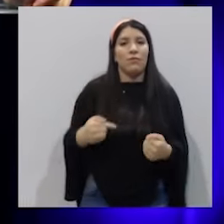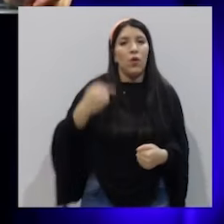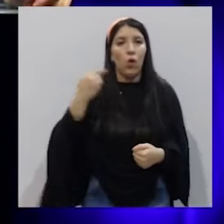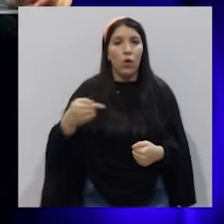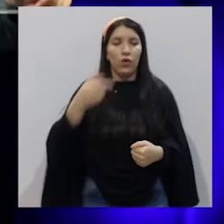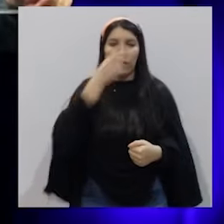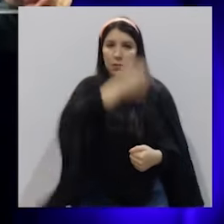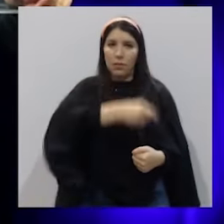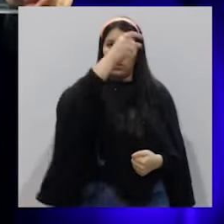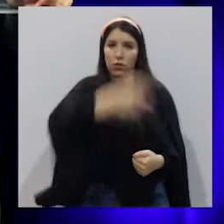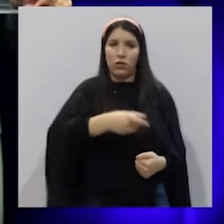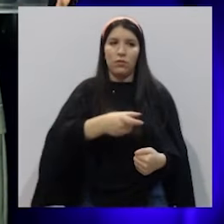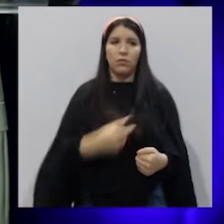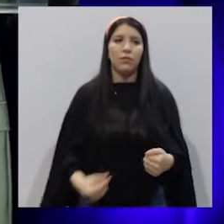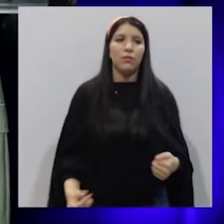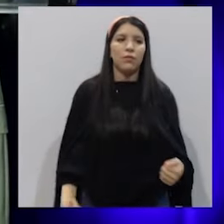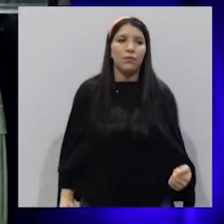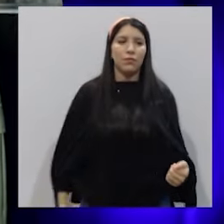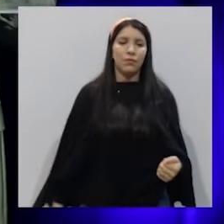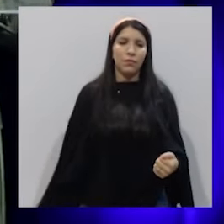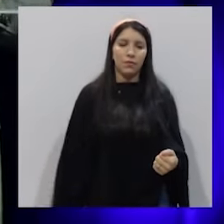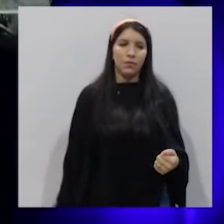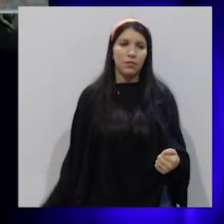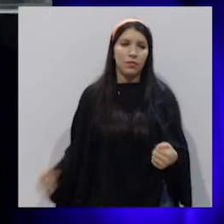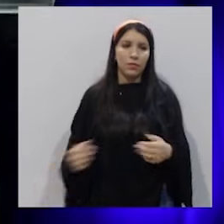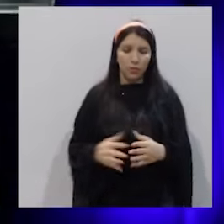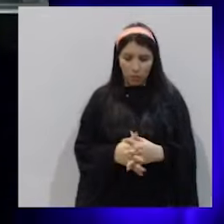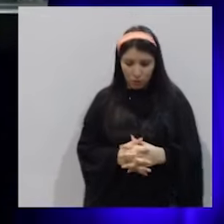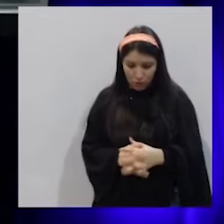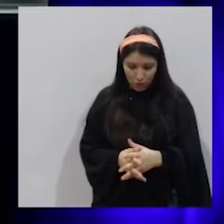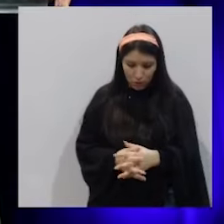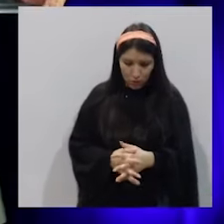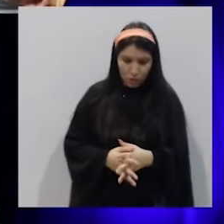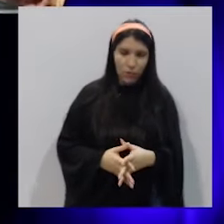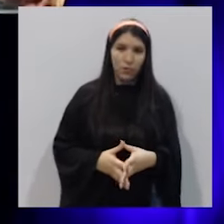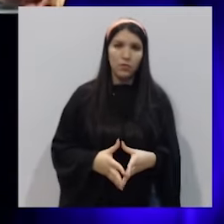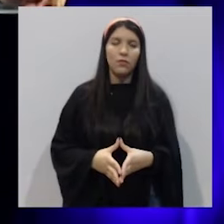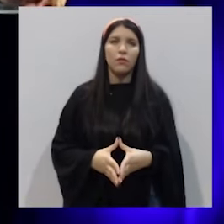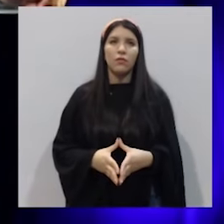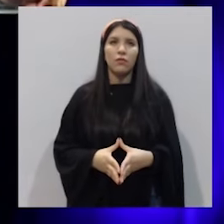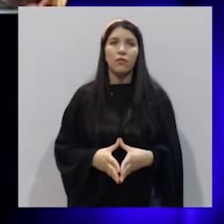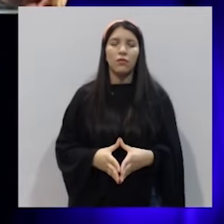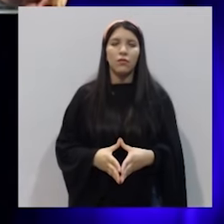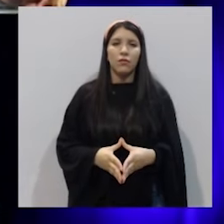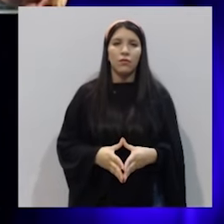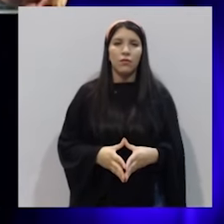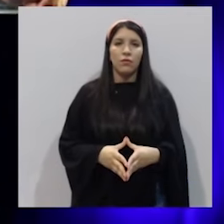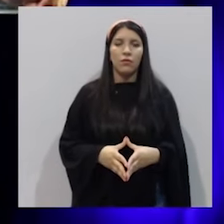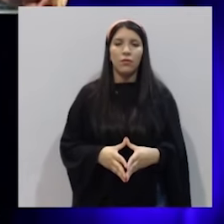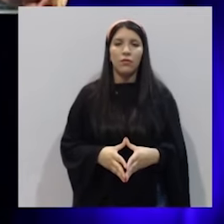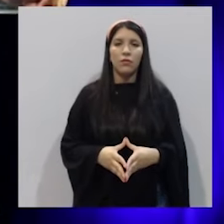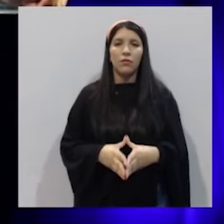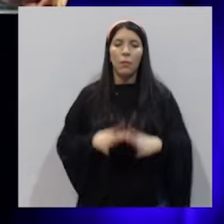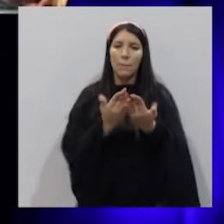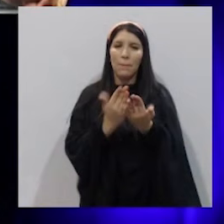de una manera tan simple tan sencilla de que cuando somos bendecidos podemos olvidarnos de